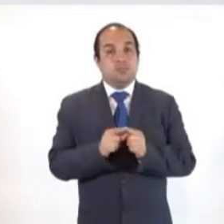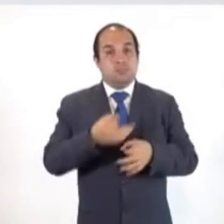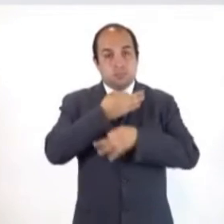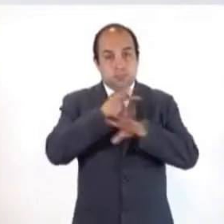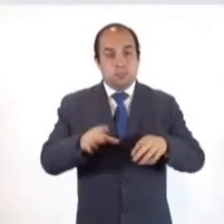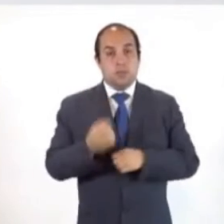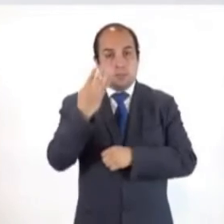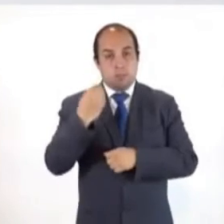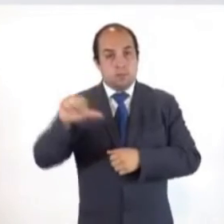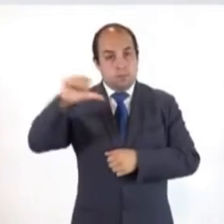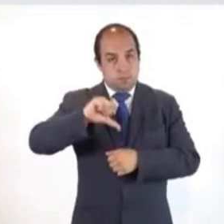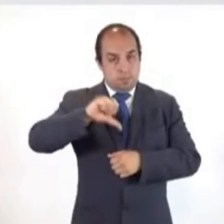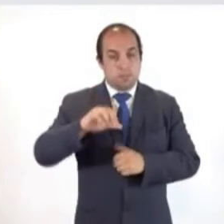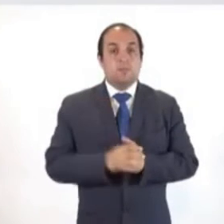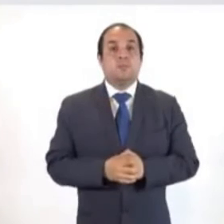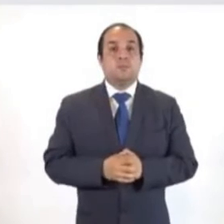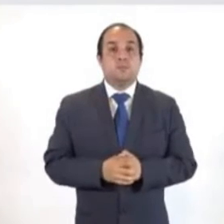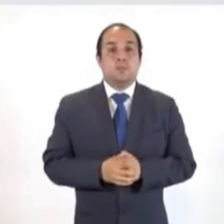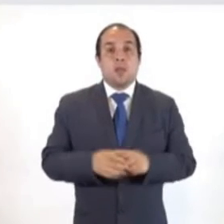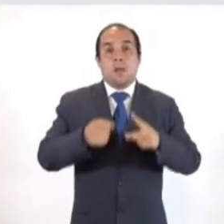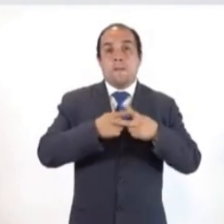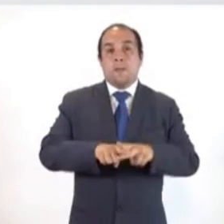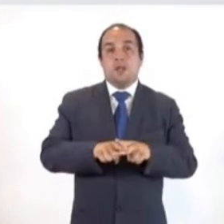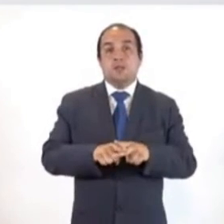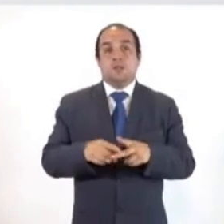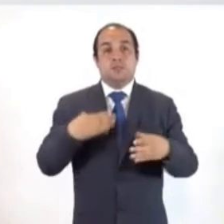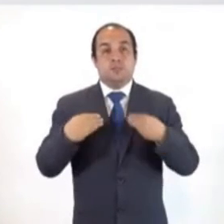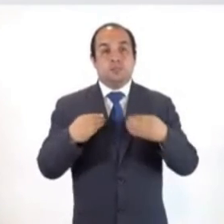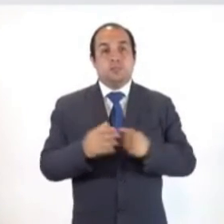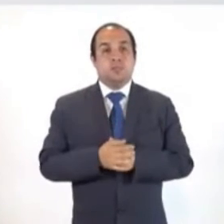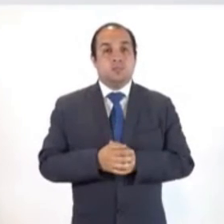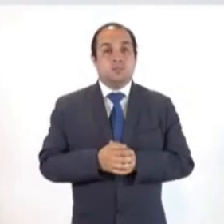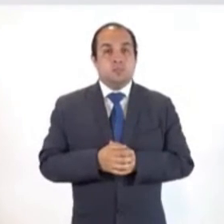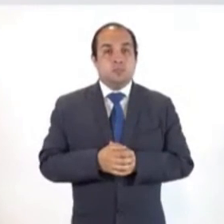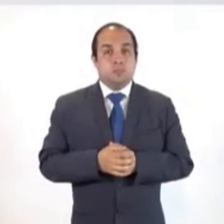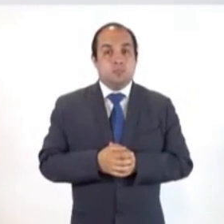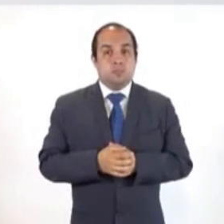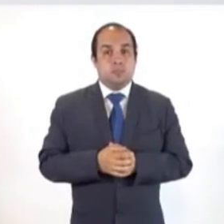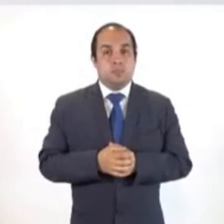del semáforo del día de hoy, que desde el inicio de la pandemia, pues la Ciudad de México entra